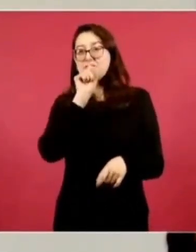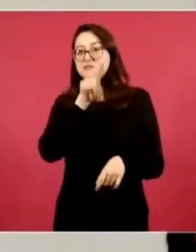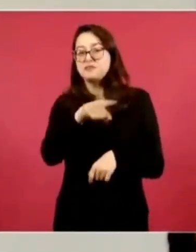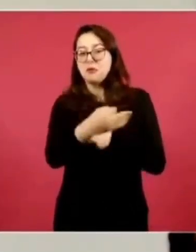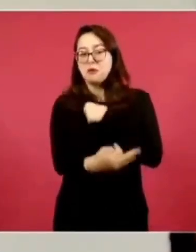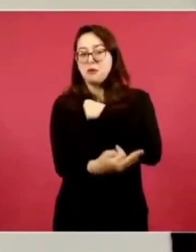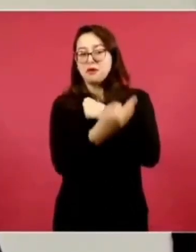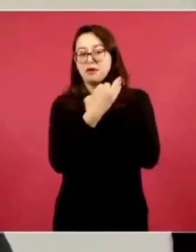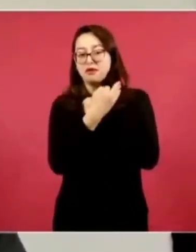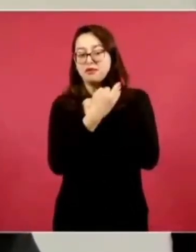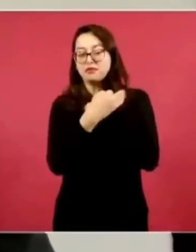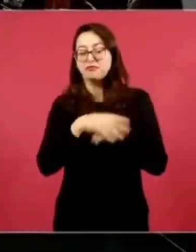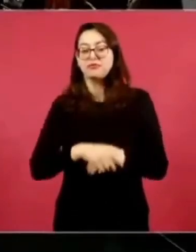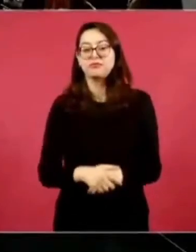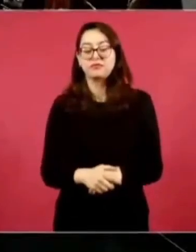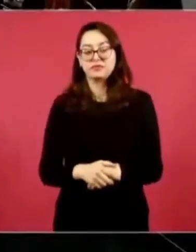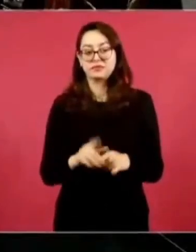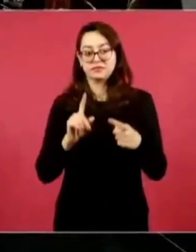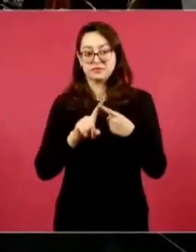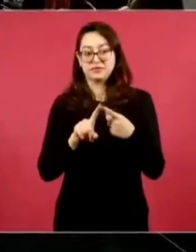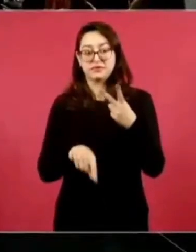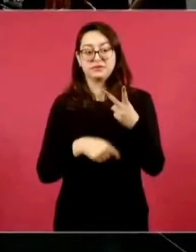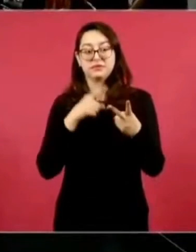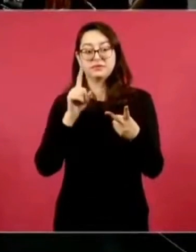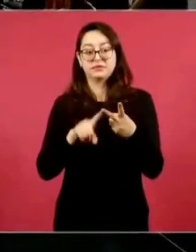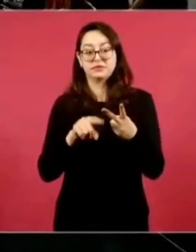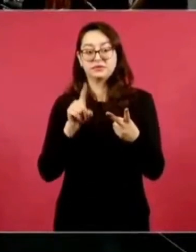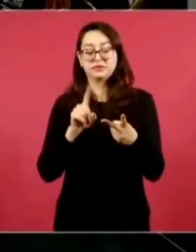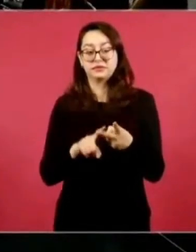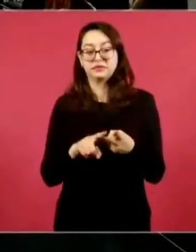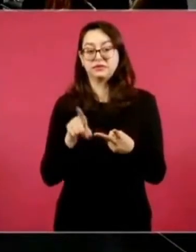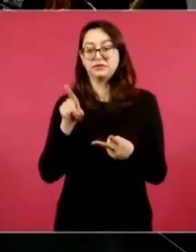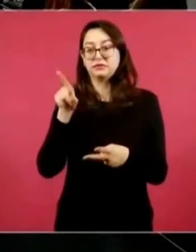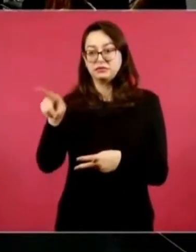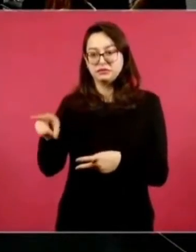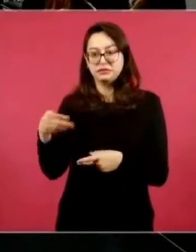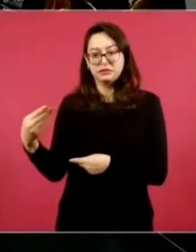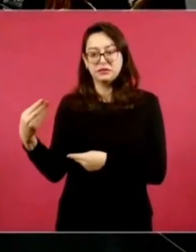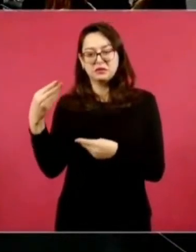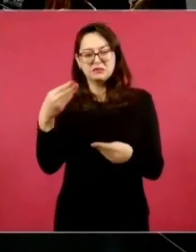El primer oficio que enviaron en la fiscalía fue por violencia doméstica.